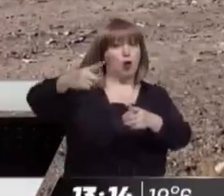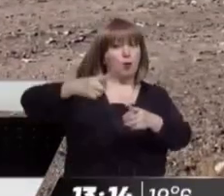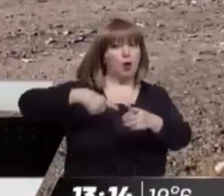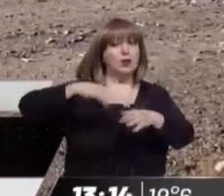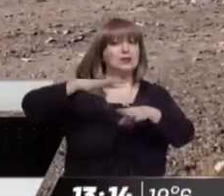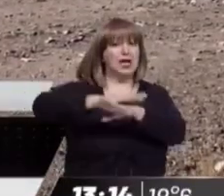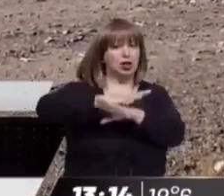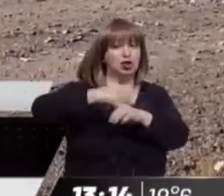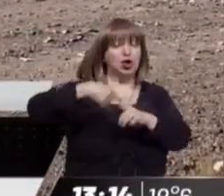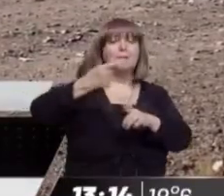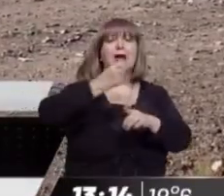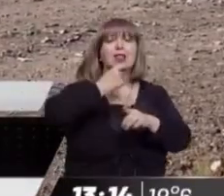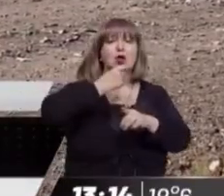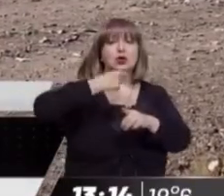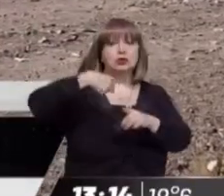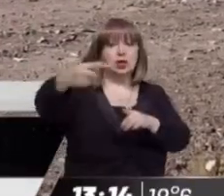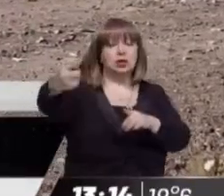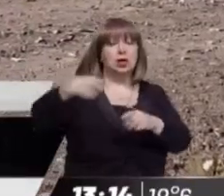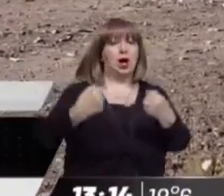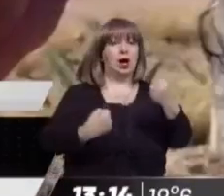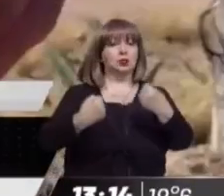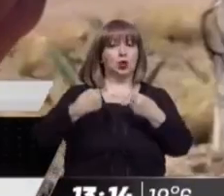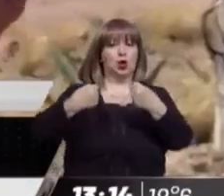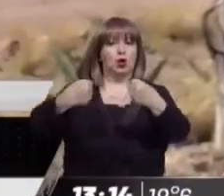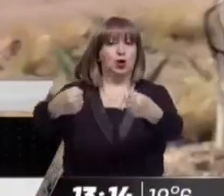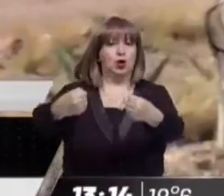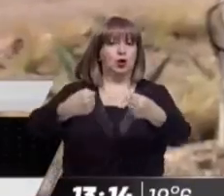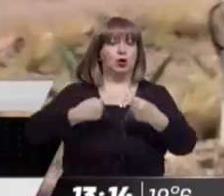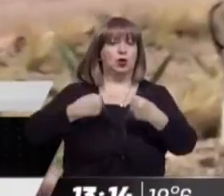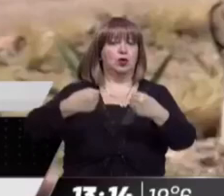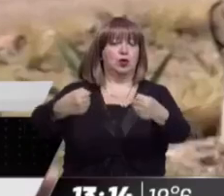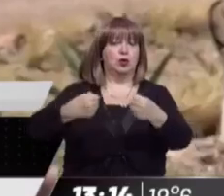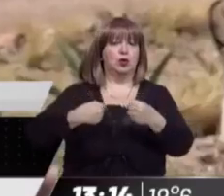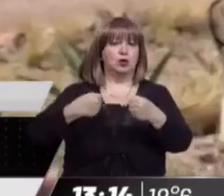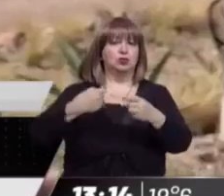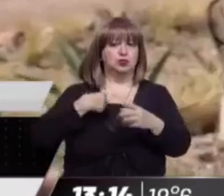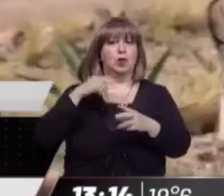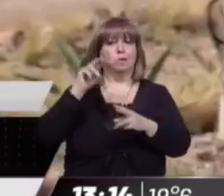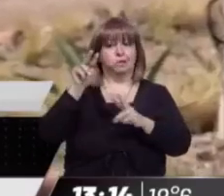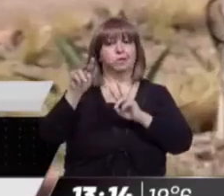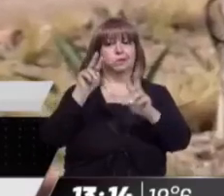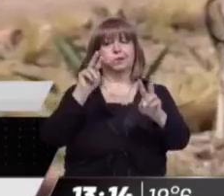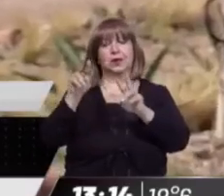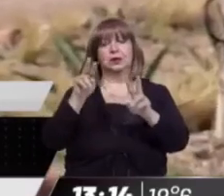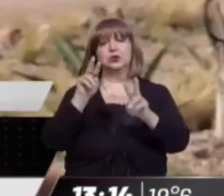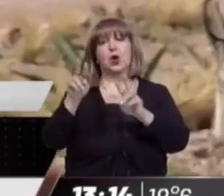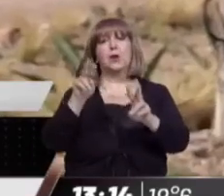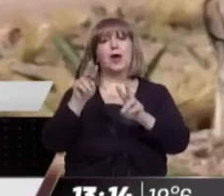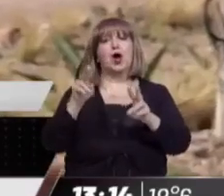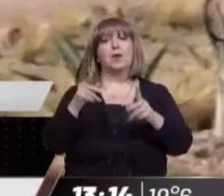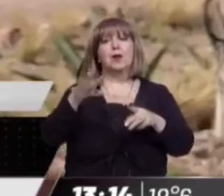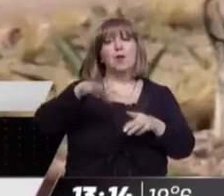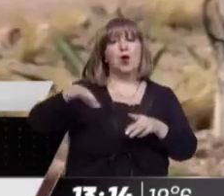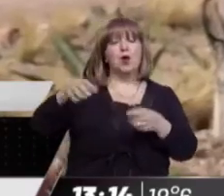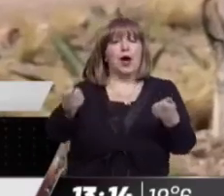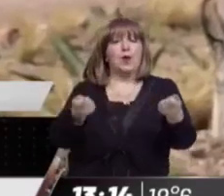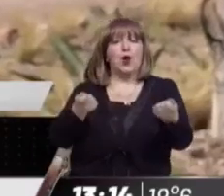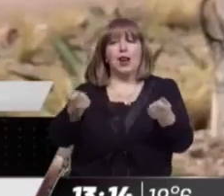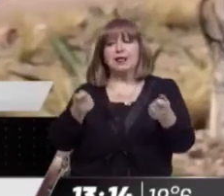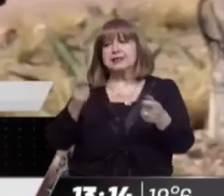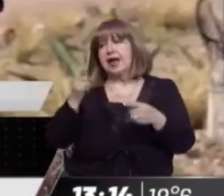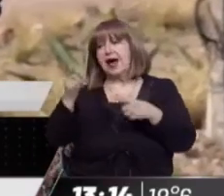la ciudad y hay muchas veces que los caballos los veo desde acá de la zona de los boliche